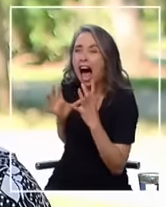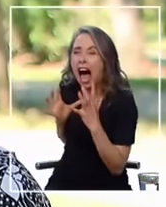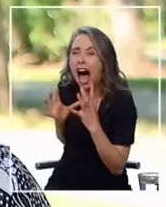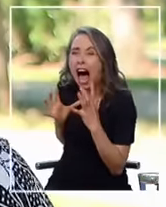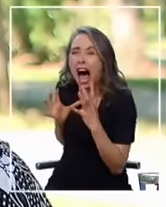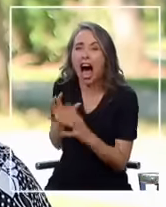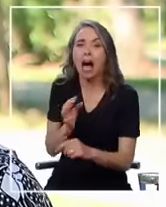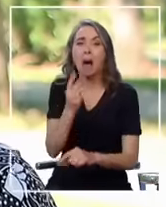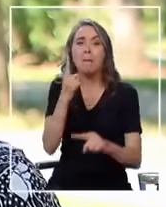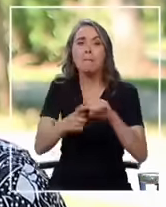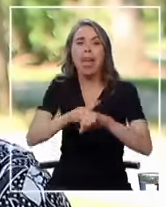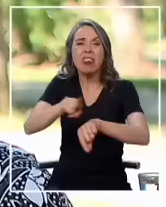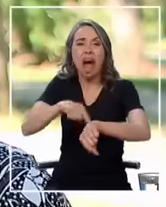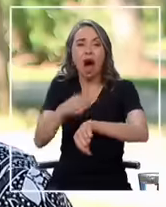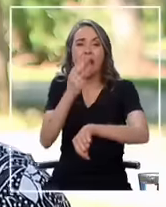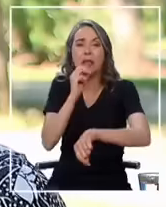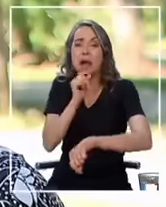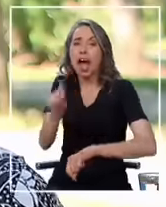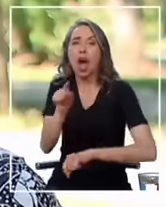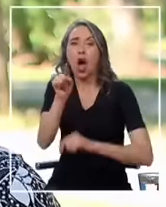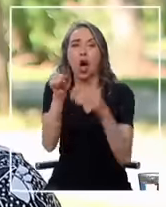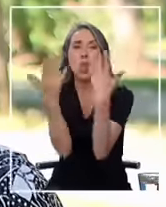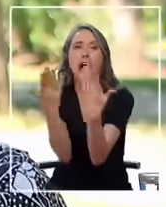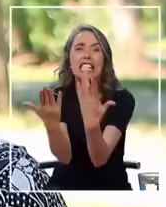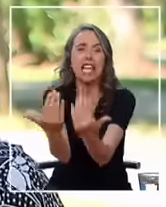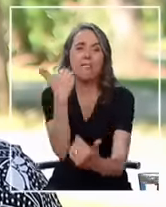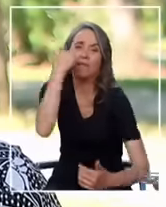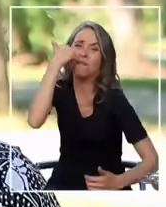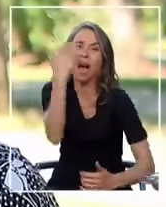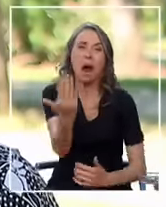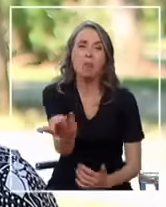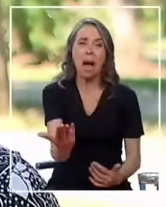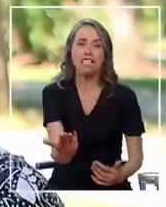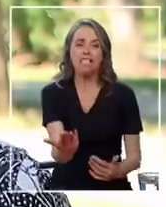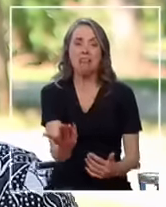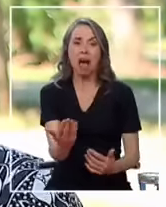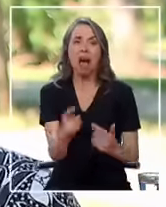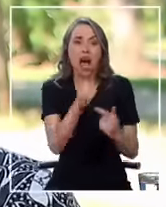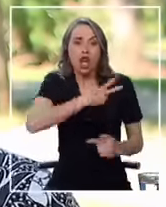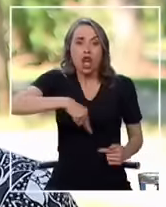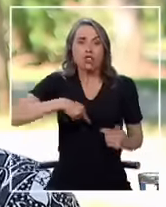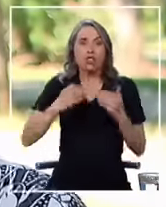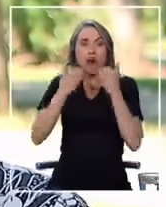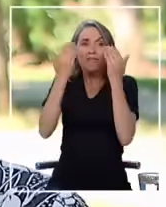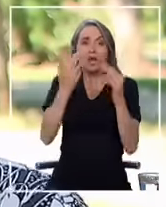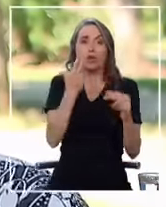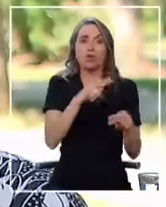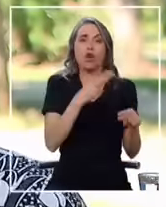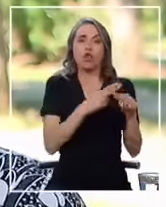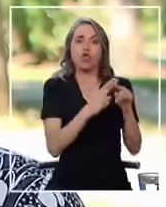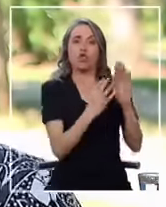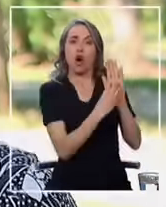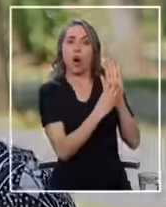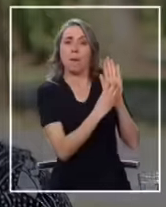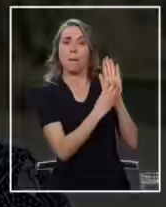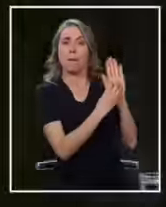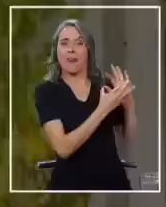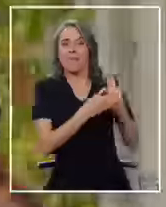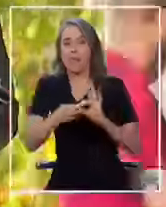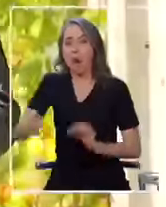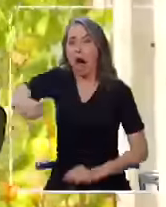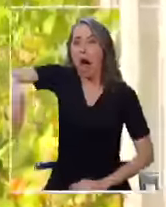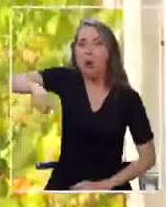durante 30 minutos que éramos una vergüenza, que en el fondo le daba vergüenza asociar su nombre a